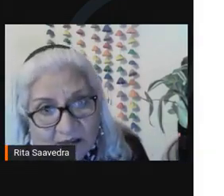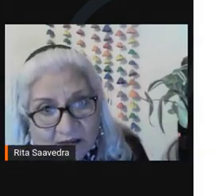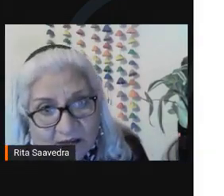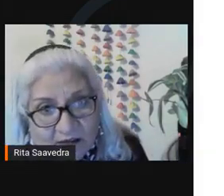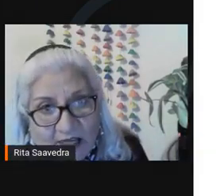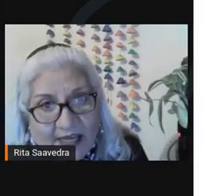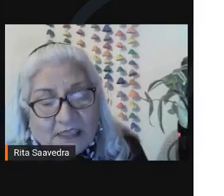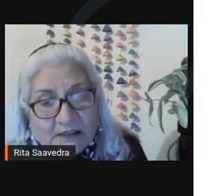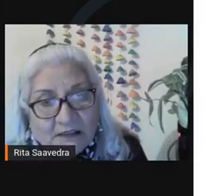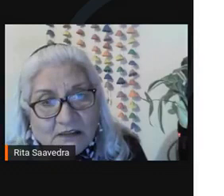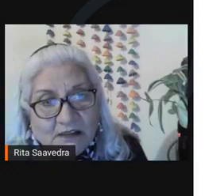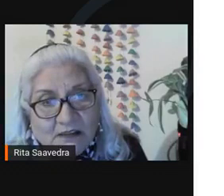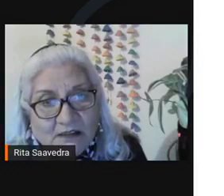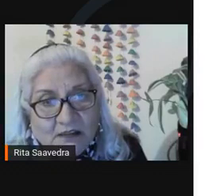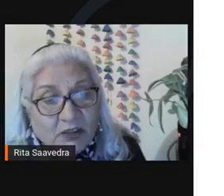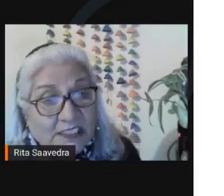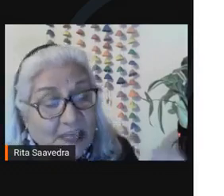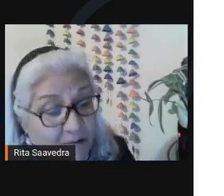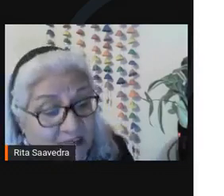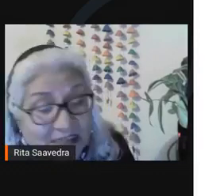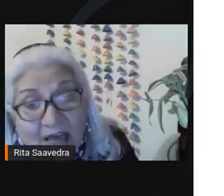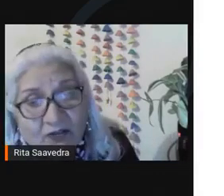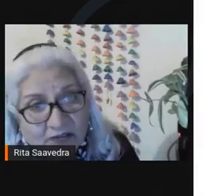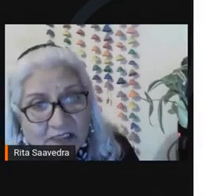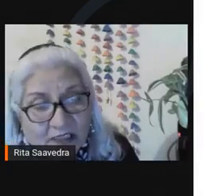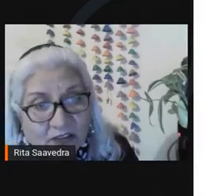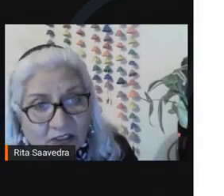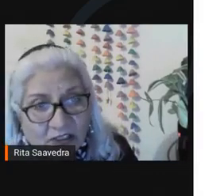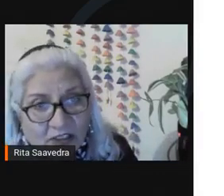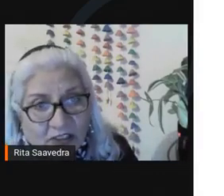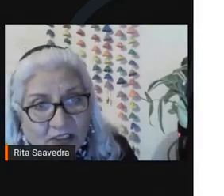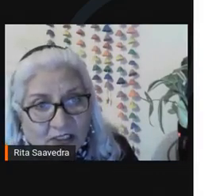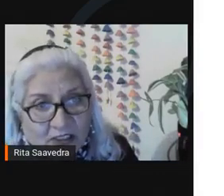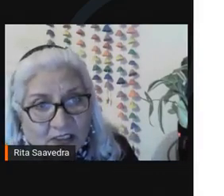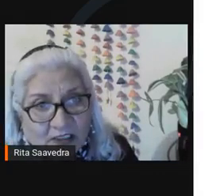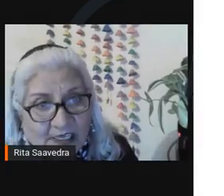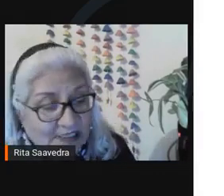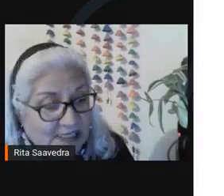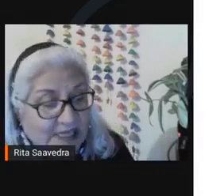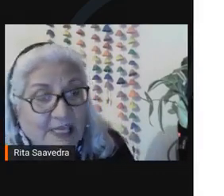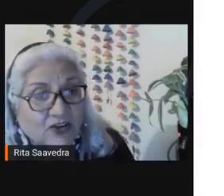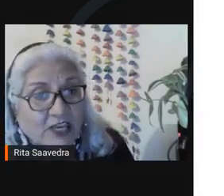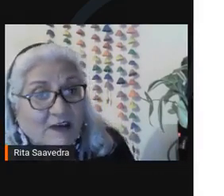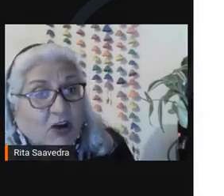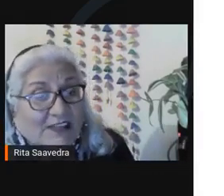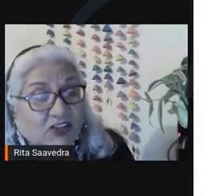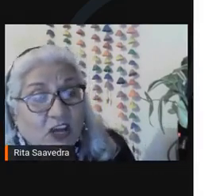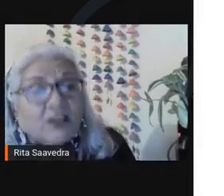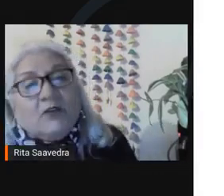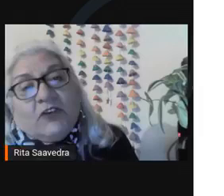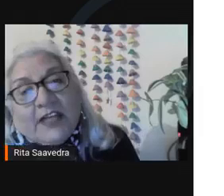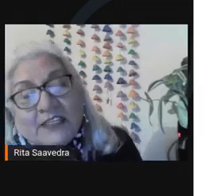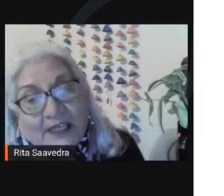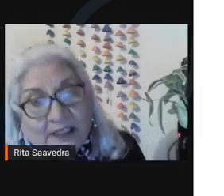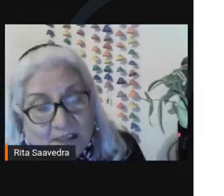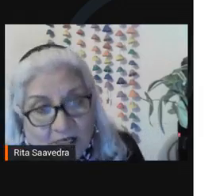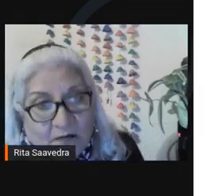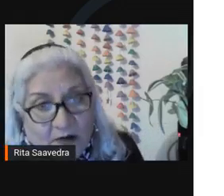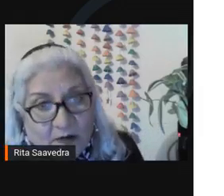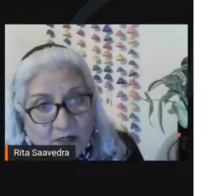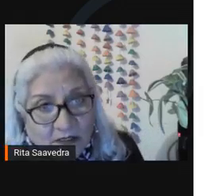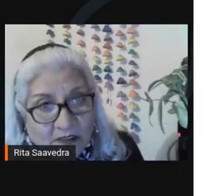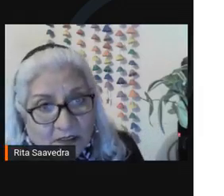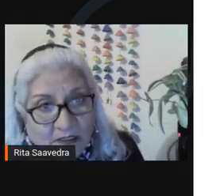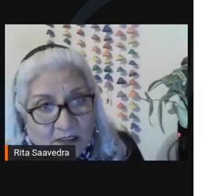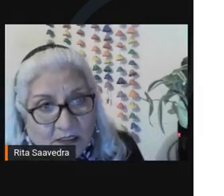señora Áñez, porque se ha pensado, ¿no es cierto?, que ese derecho, esa vocación democrática que